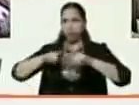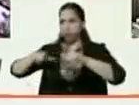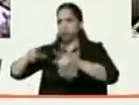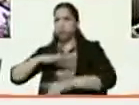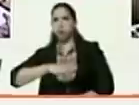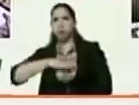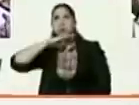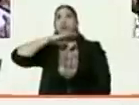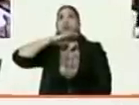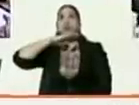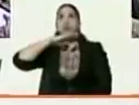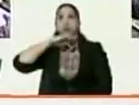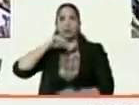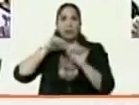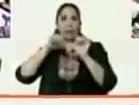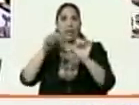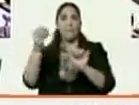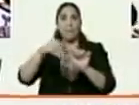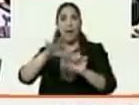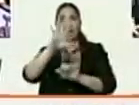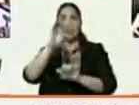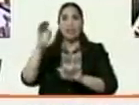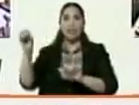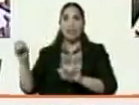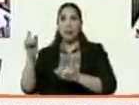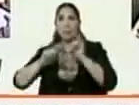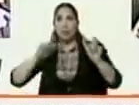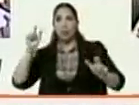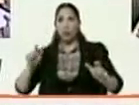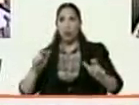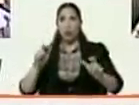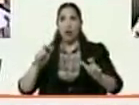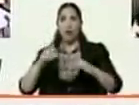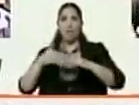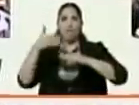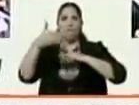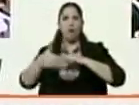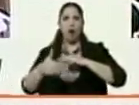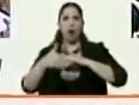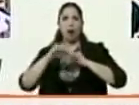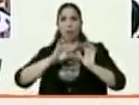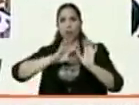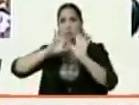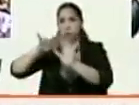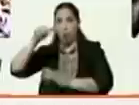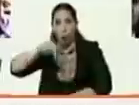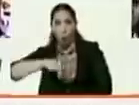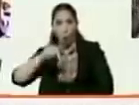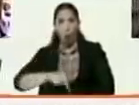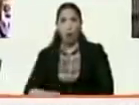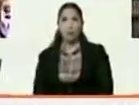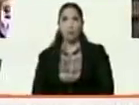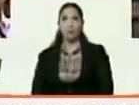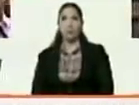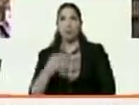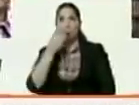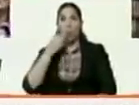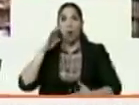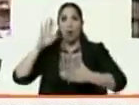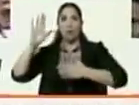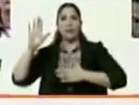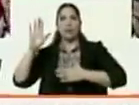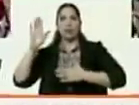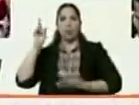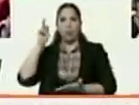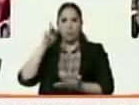hasta el tope y se quedaron más de 500 personas allá afuera. Que hayan venido aquí hoy a la juramentación